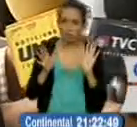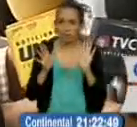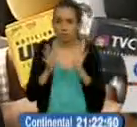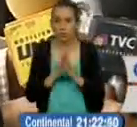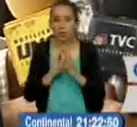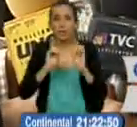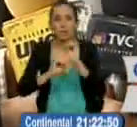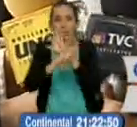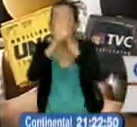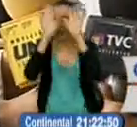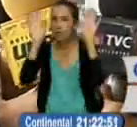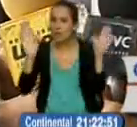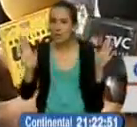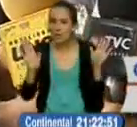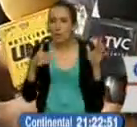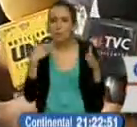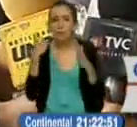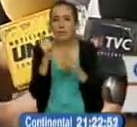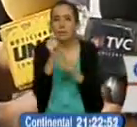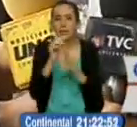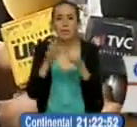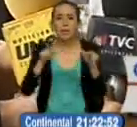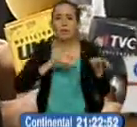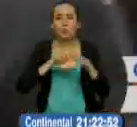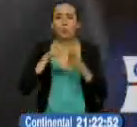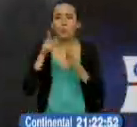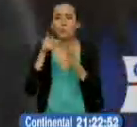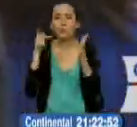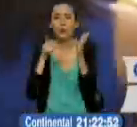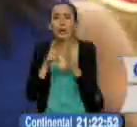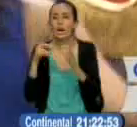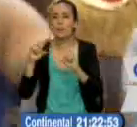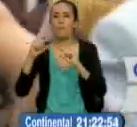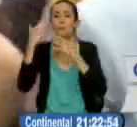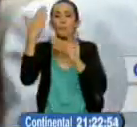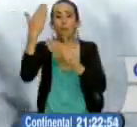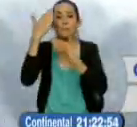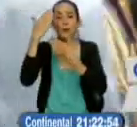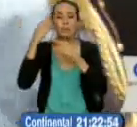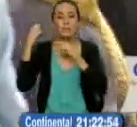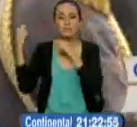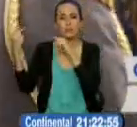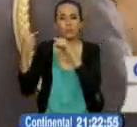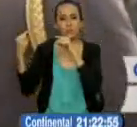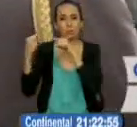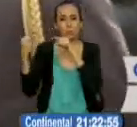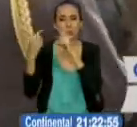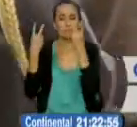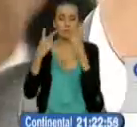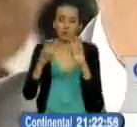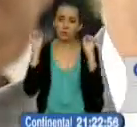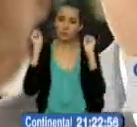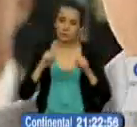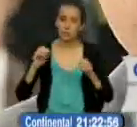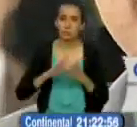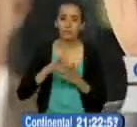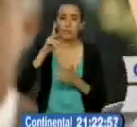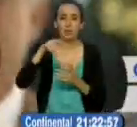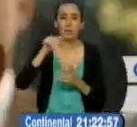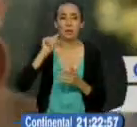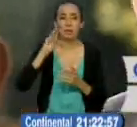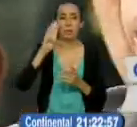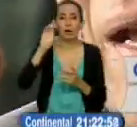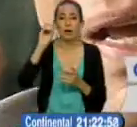que claramente obedece a una agenda política de oposición. Este jueves, el contralor del Estado subrogante, Pablo Celi, refutó lo dicho